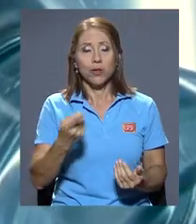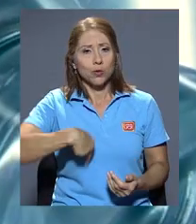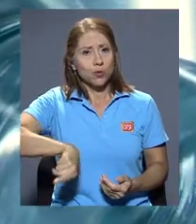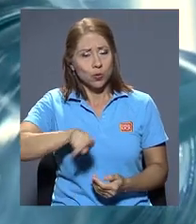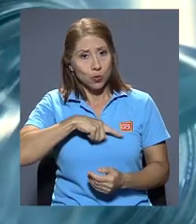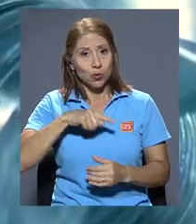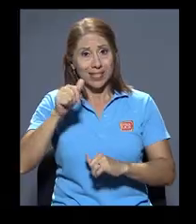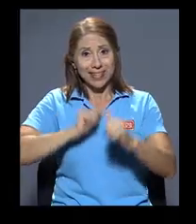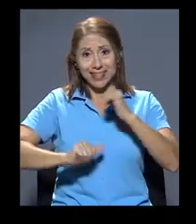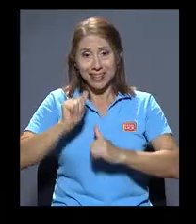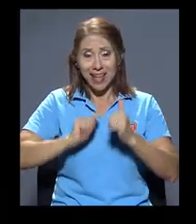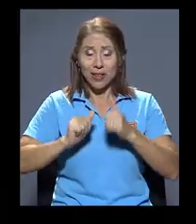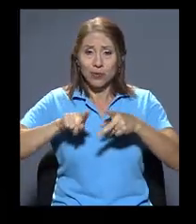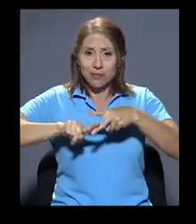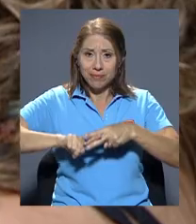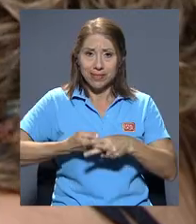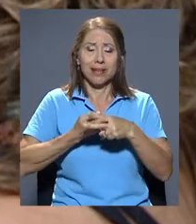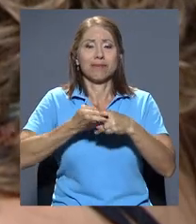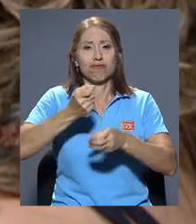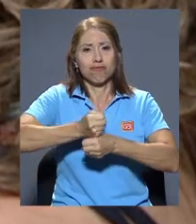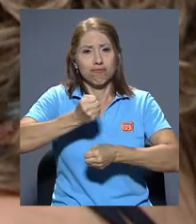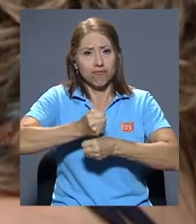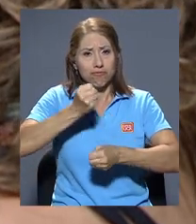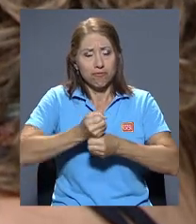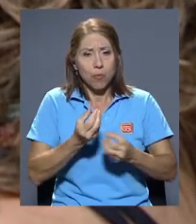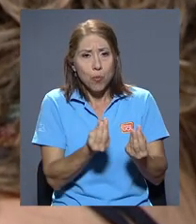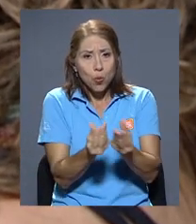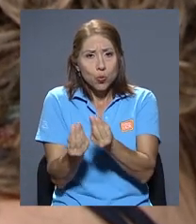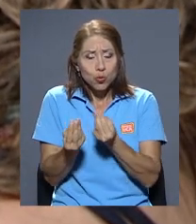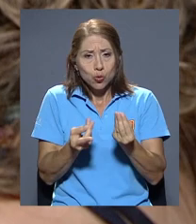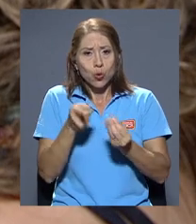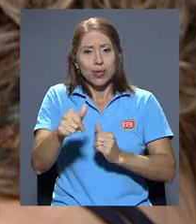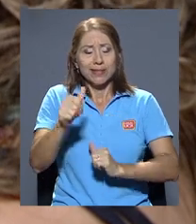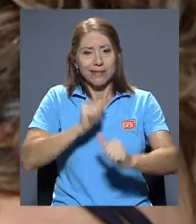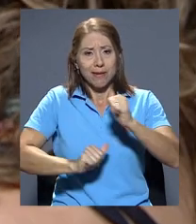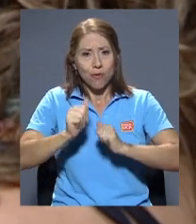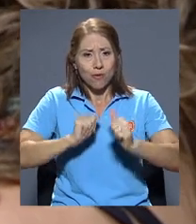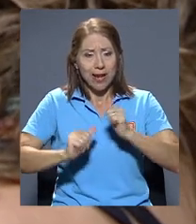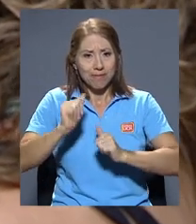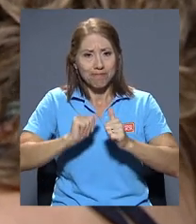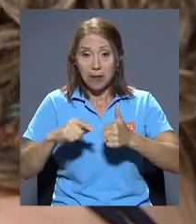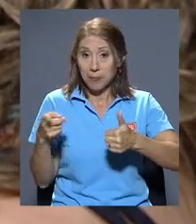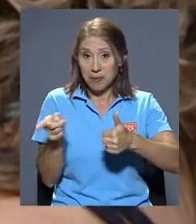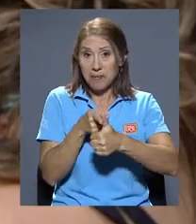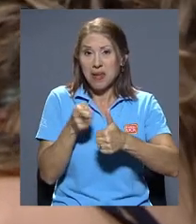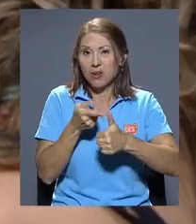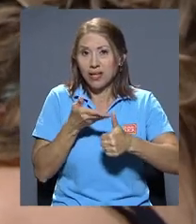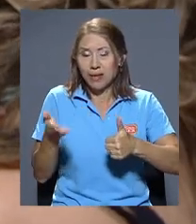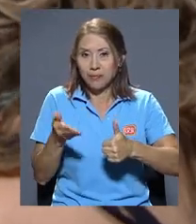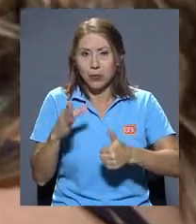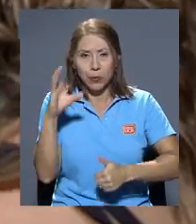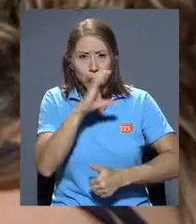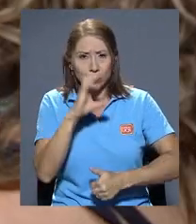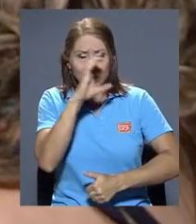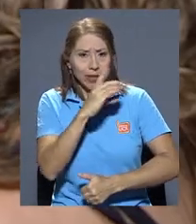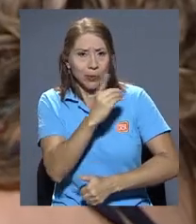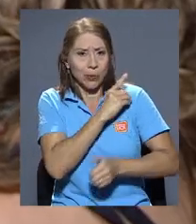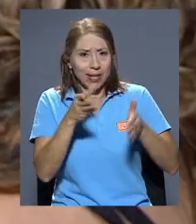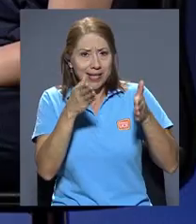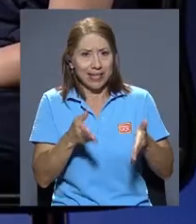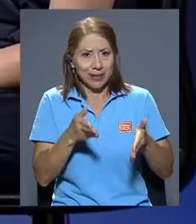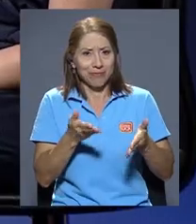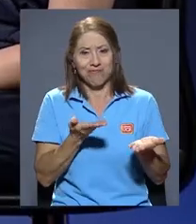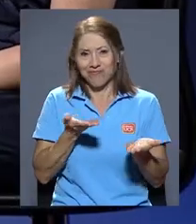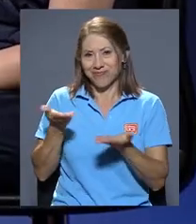dimos a la tarea en el teatro de empezar la producción de esta obra, en primerísimo lugar buscando una directora que resultó en